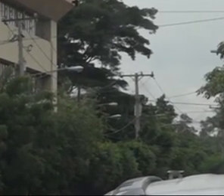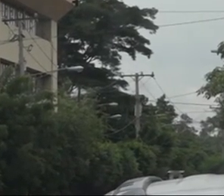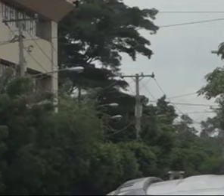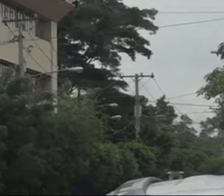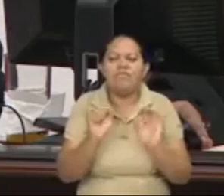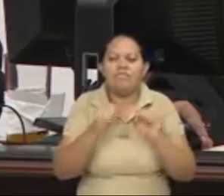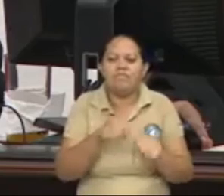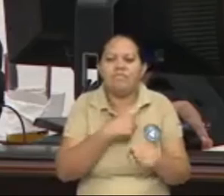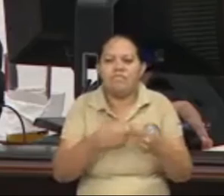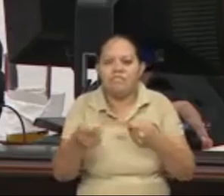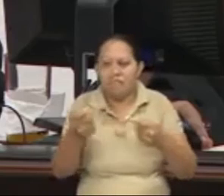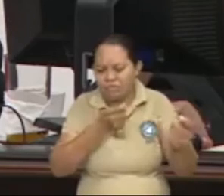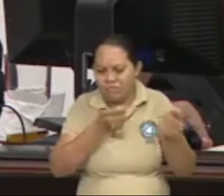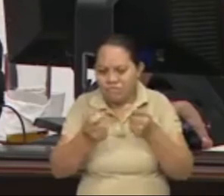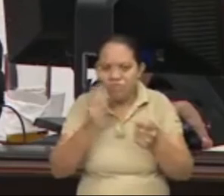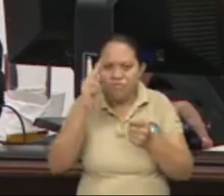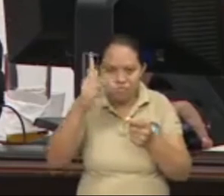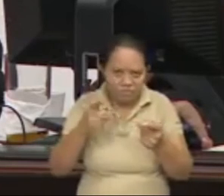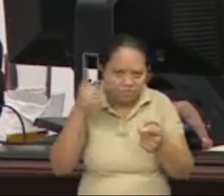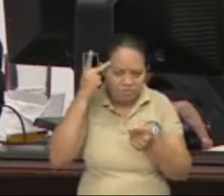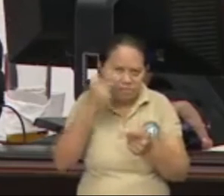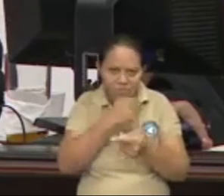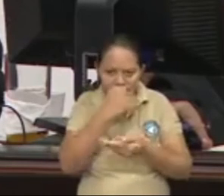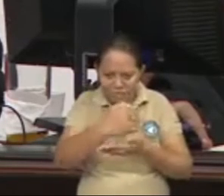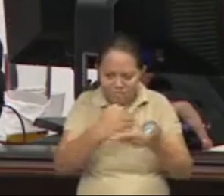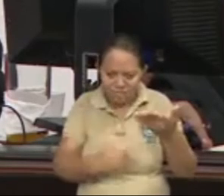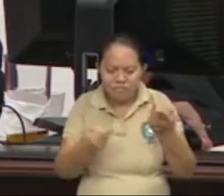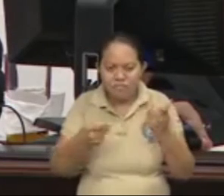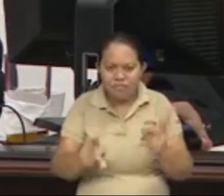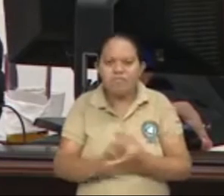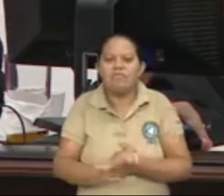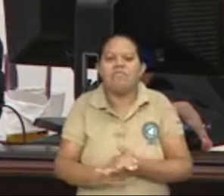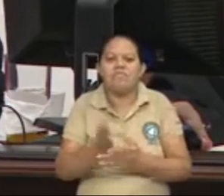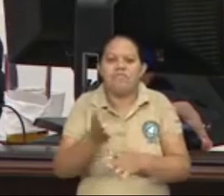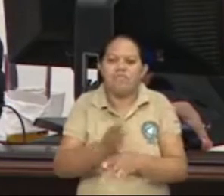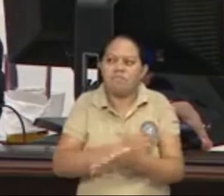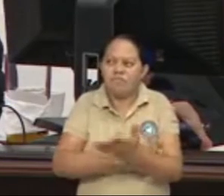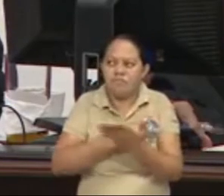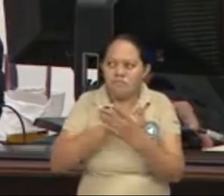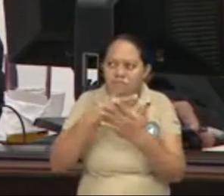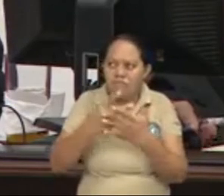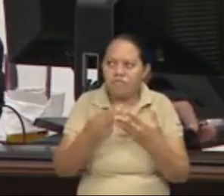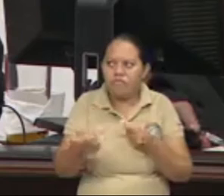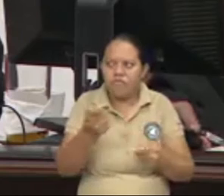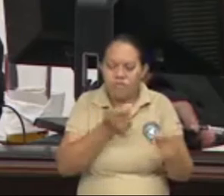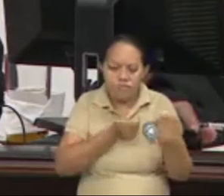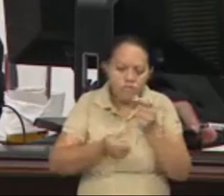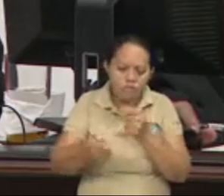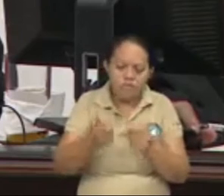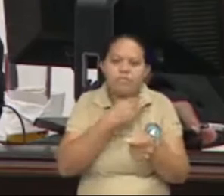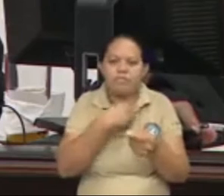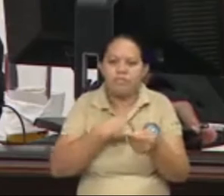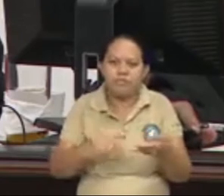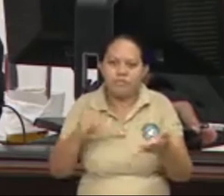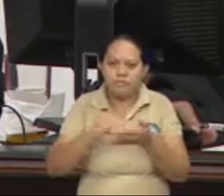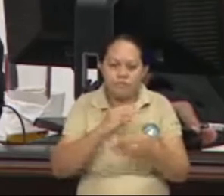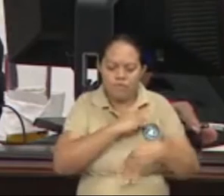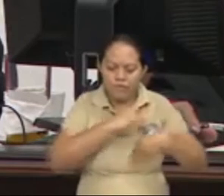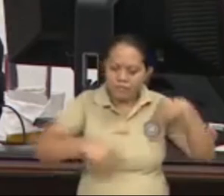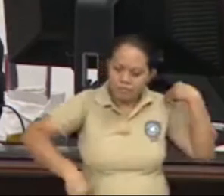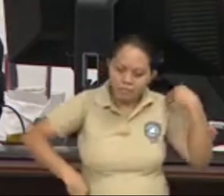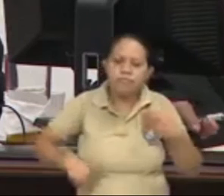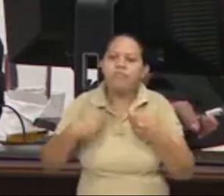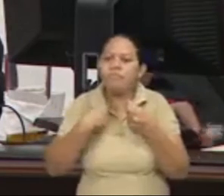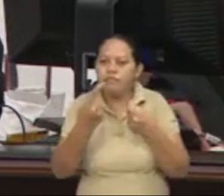definir, supervisar y controlar la política tributaria, formular y proponer el anteproyecto de ley anual de presupuesto de la República al presidente de la